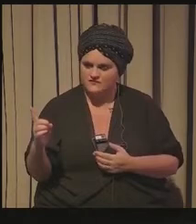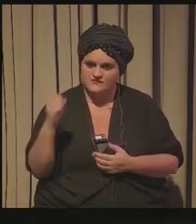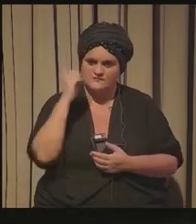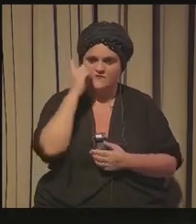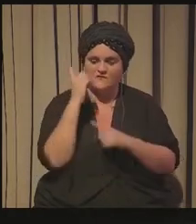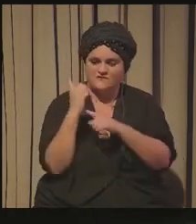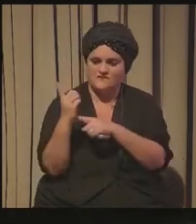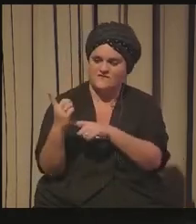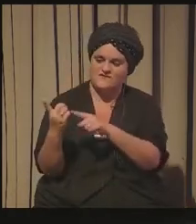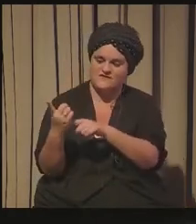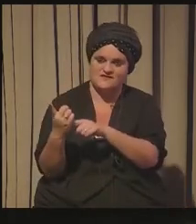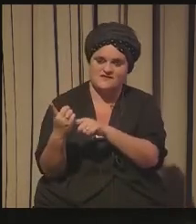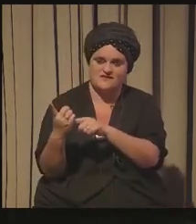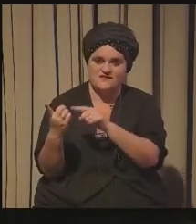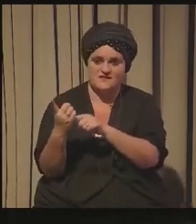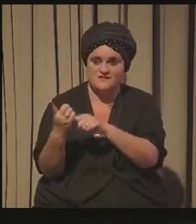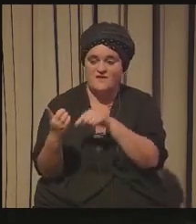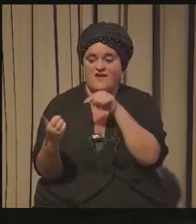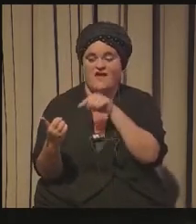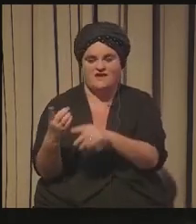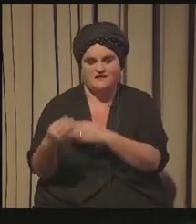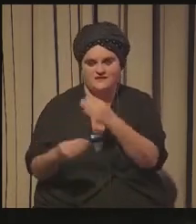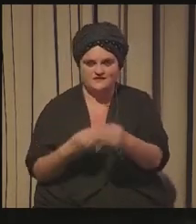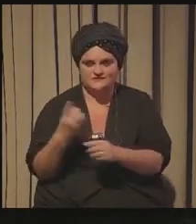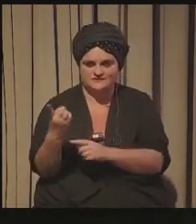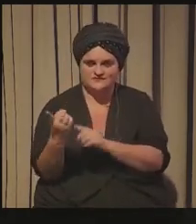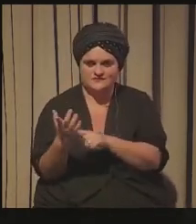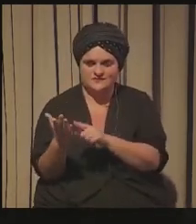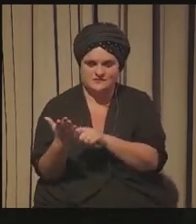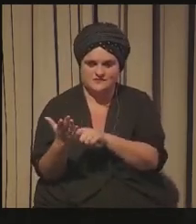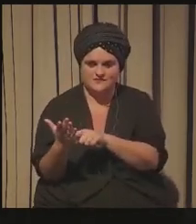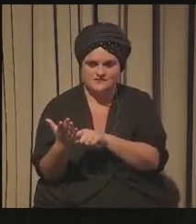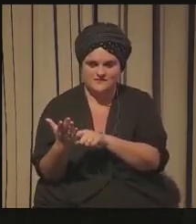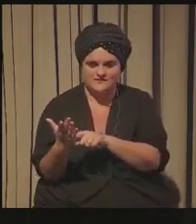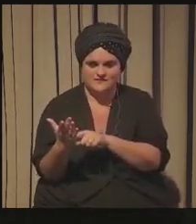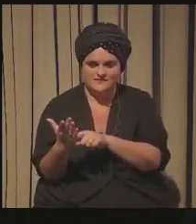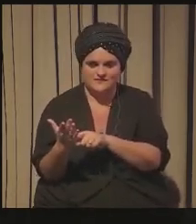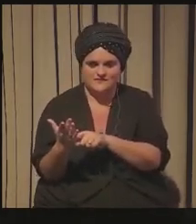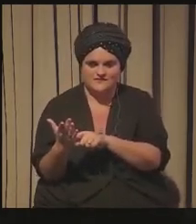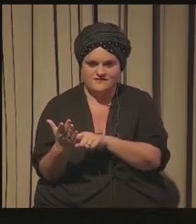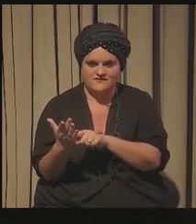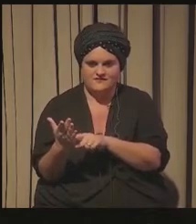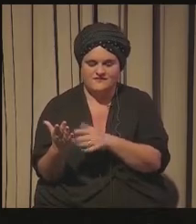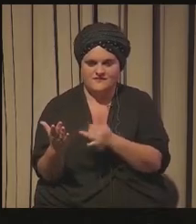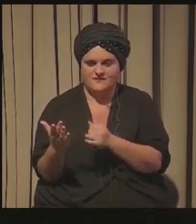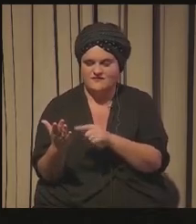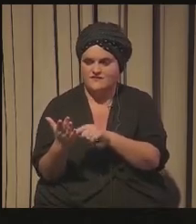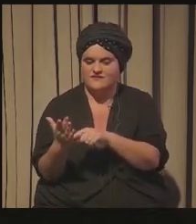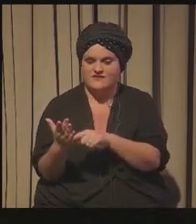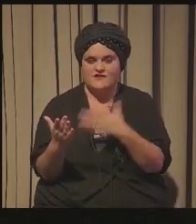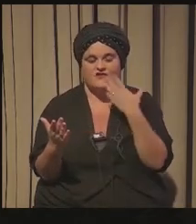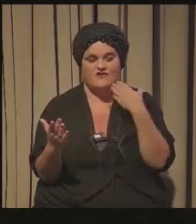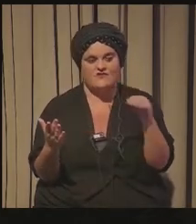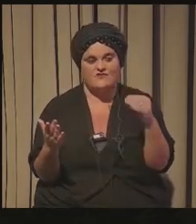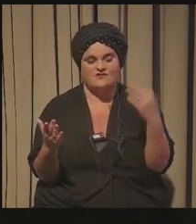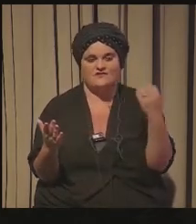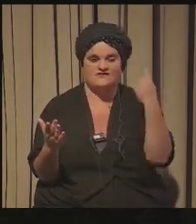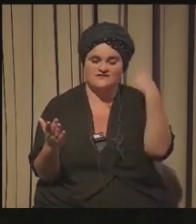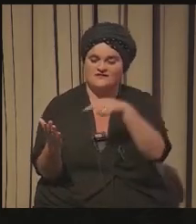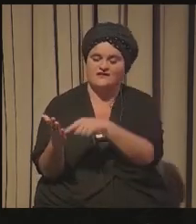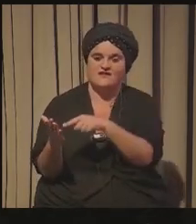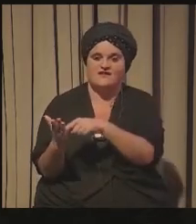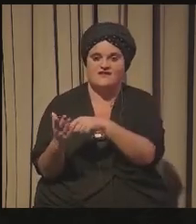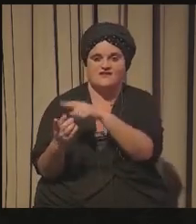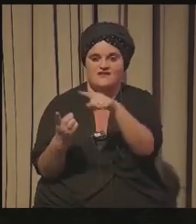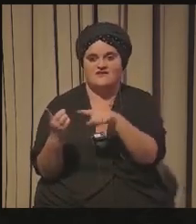Necesitan hechos, entonces lo tienen ahí literalmente en la palma de su mano. Lo que tienen que saber qué hacer es cómo utilizar